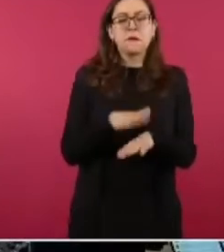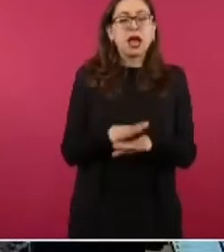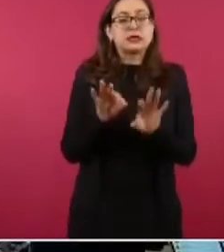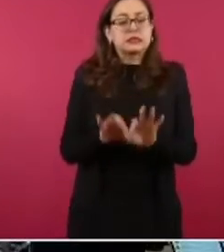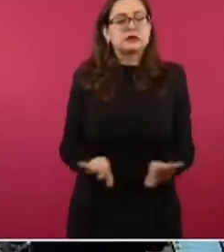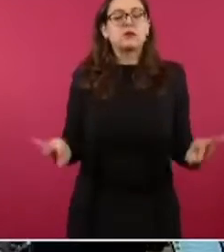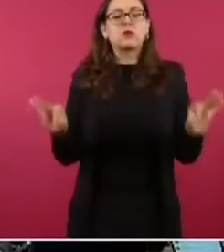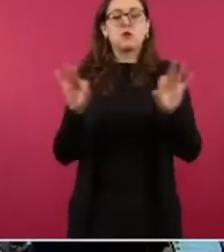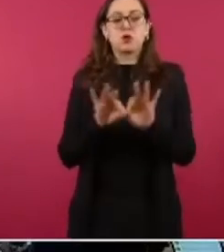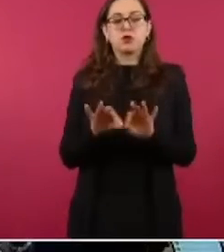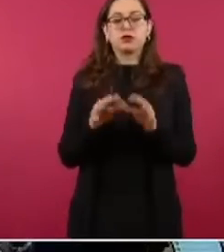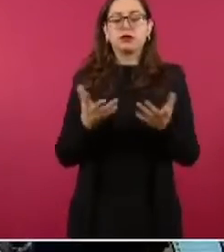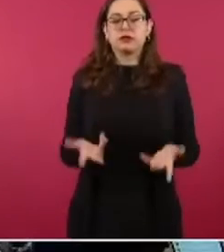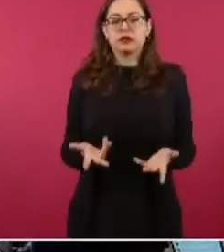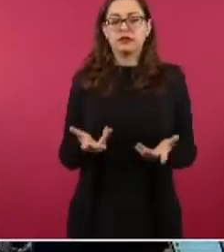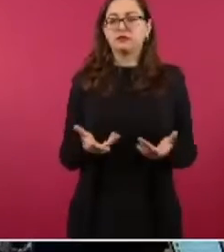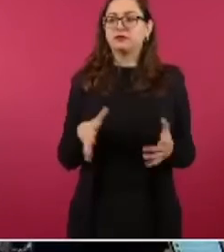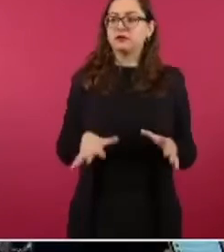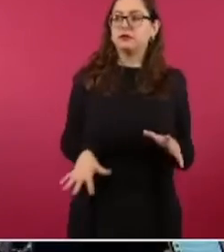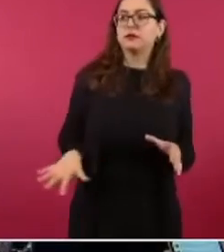de que haya bienestar.